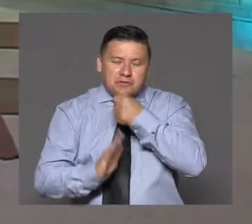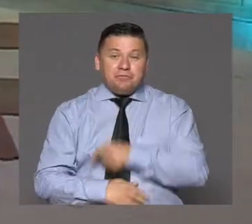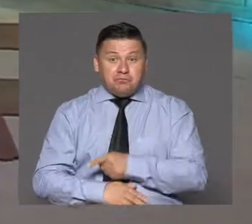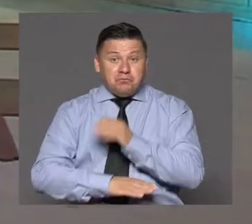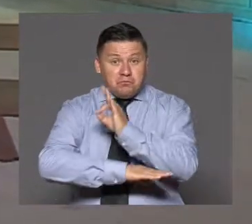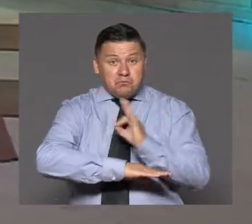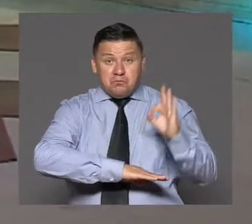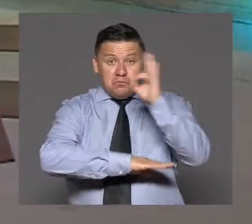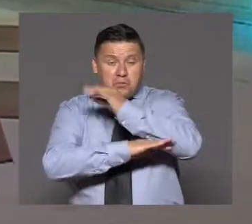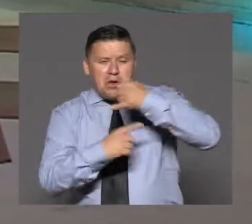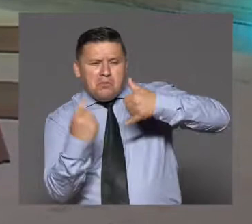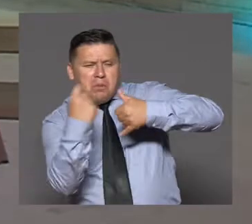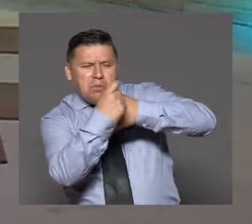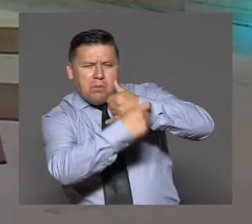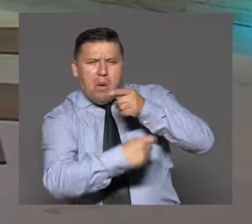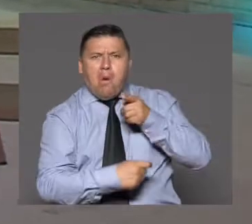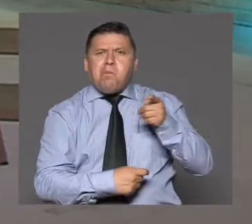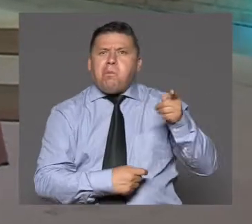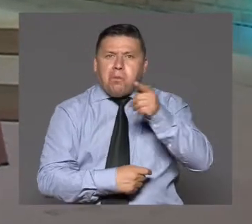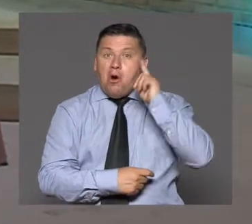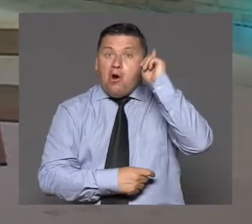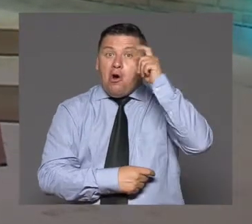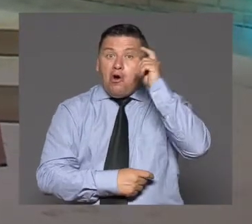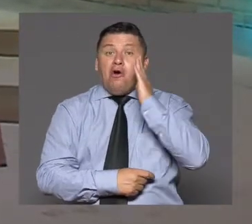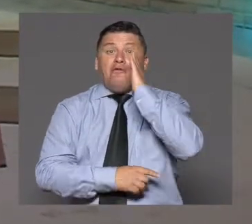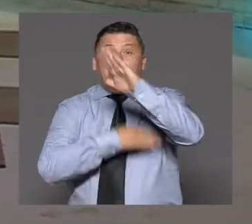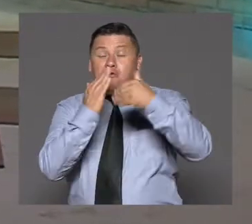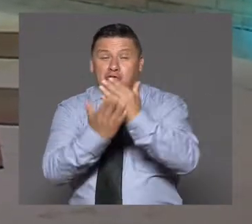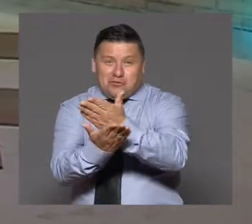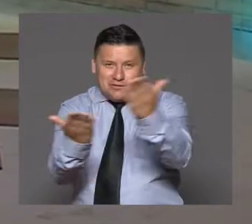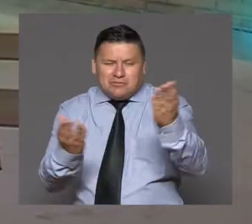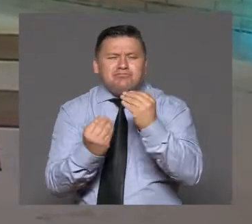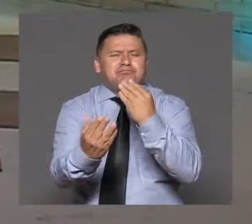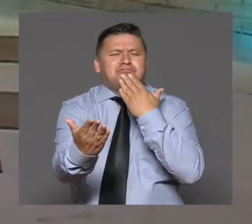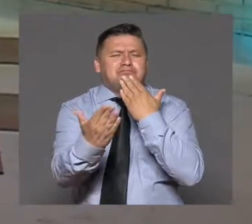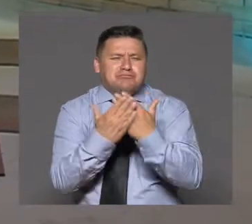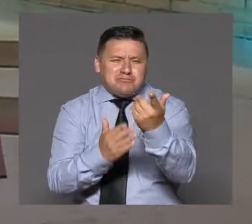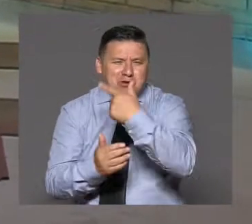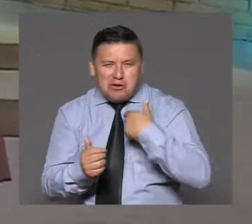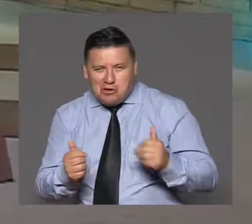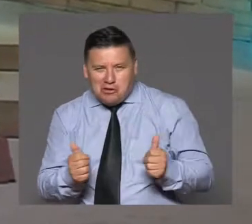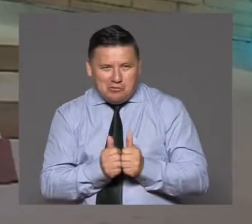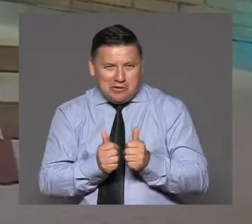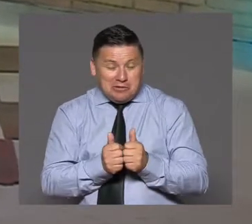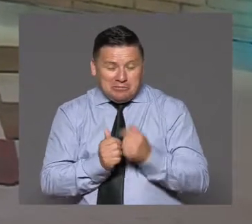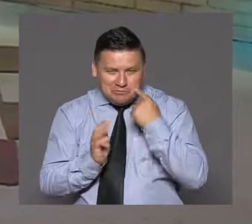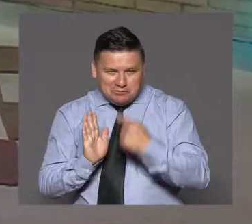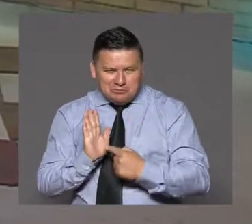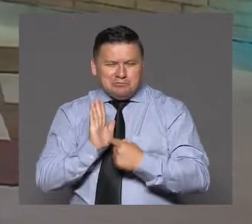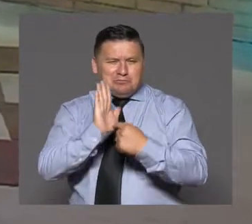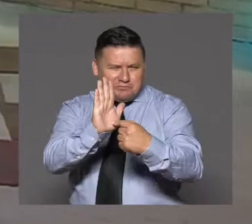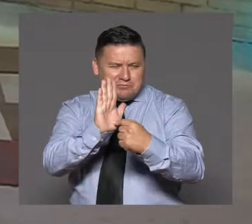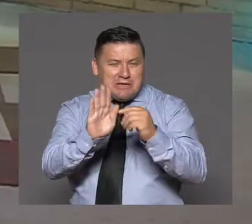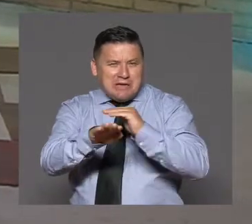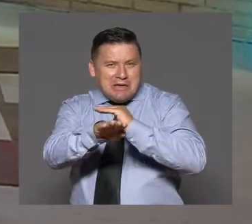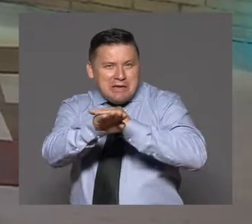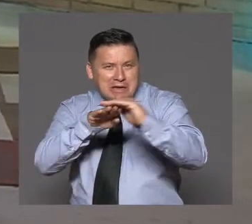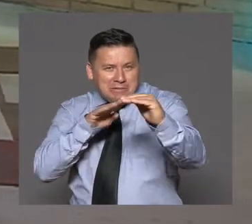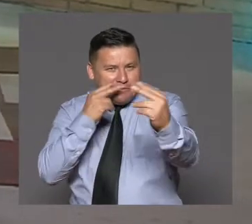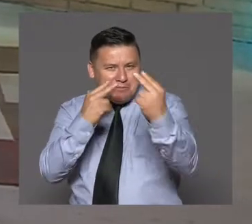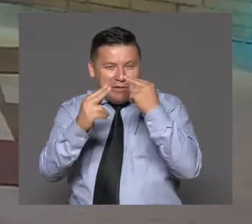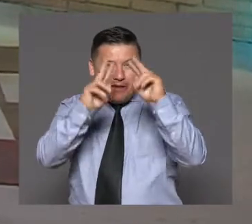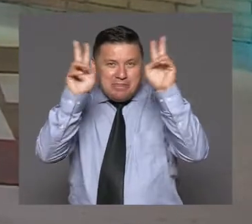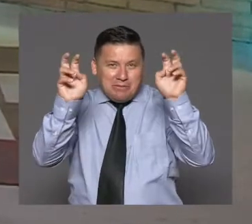ESAP, de las regiones y del gobierno de Colombia, el futuro es de todos. Gracias por estar con nosotros y a continuación los invitamos a ver